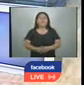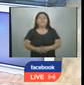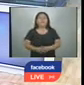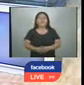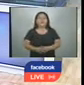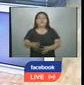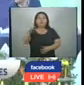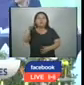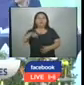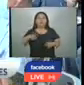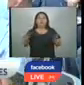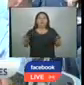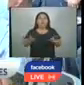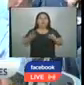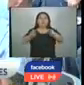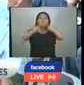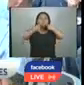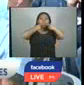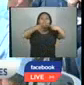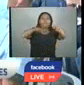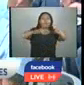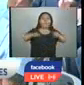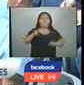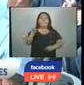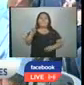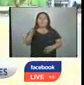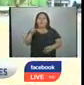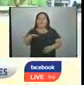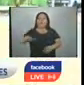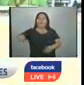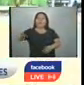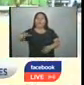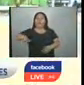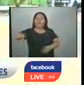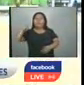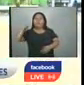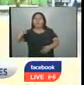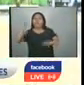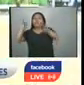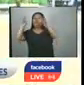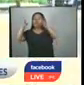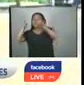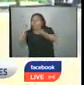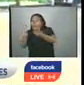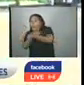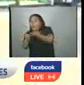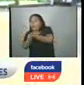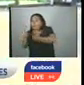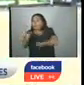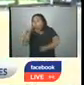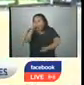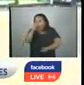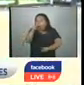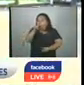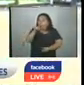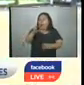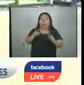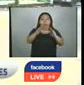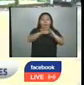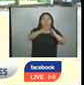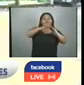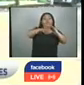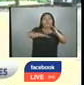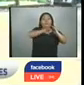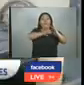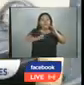Hoy se realizó el lanzamiento del primer centro de tratamiento especializado en adicciones, bajo la modalidad residencial en El Salvador.